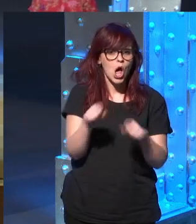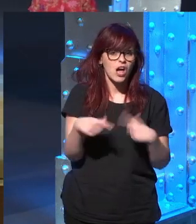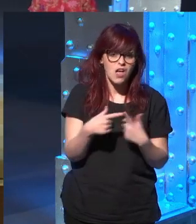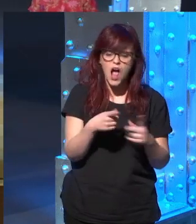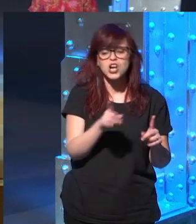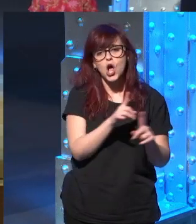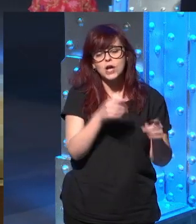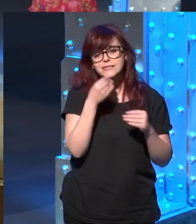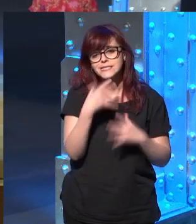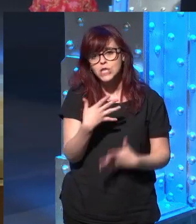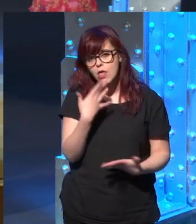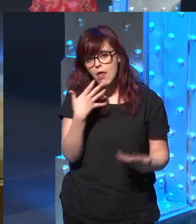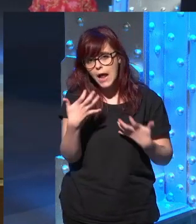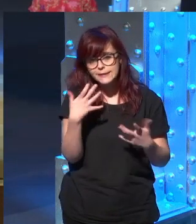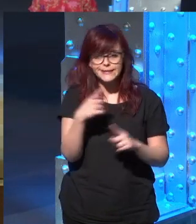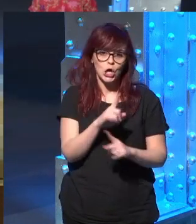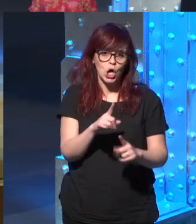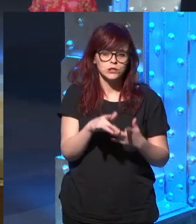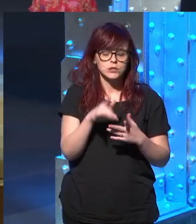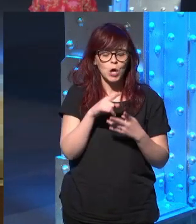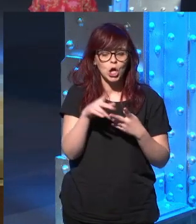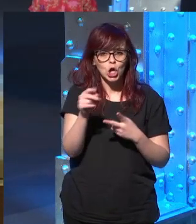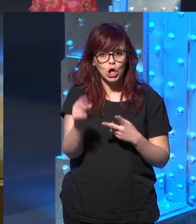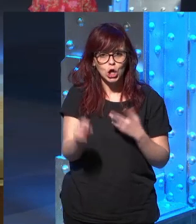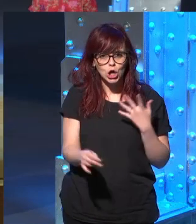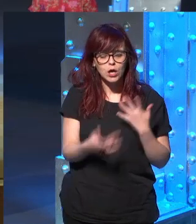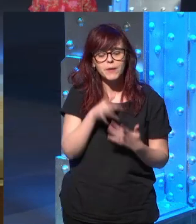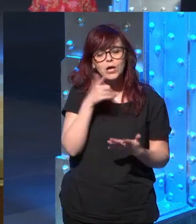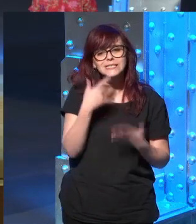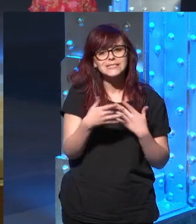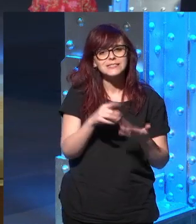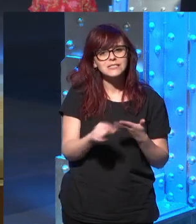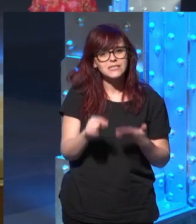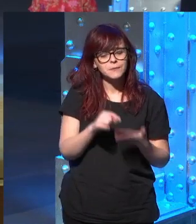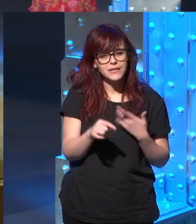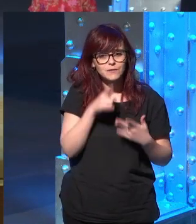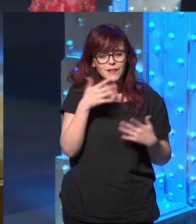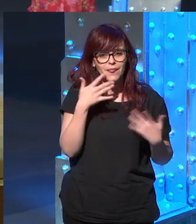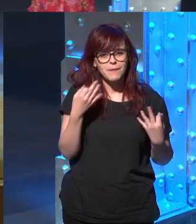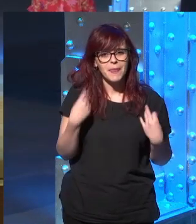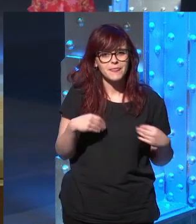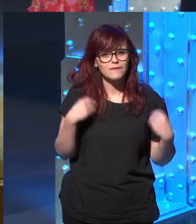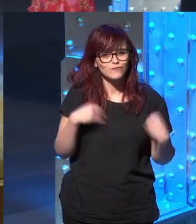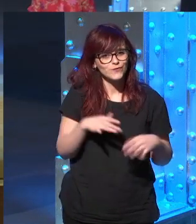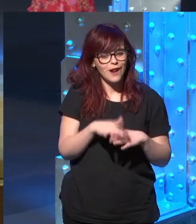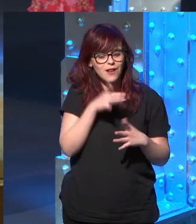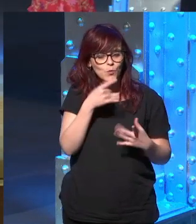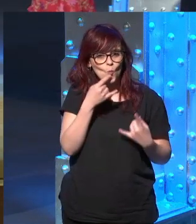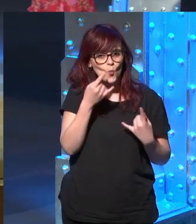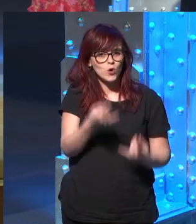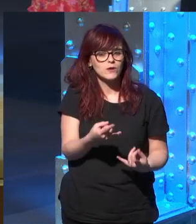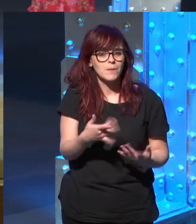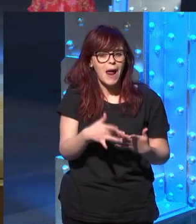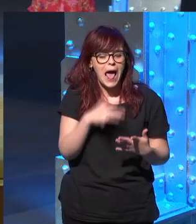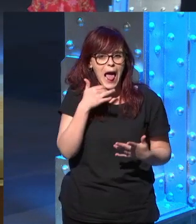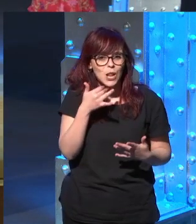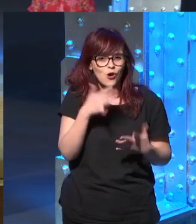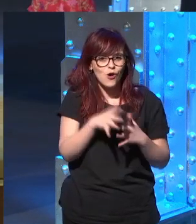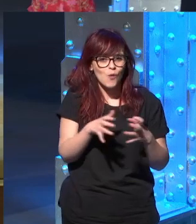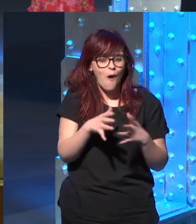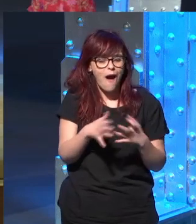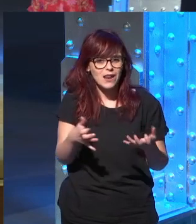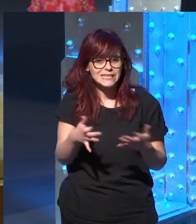hagas, historia del arte, no lo hagas, no sé. Pero es verdad que escribir es una diversión, tiene que ser algo que te llene, que te ponga, ¿no?